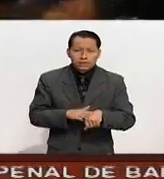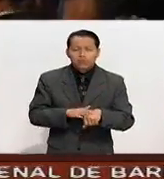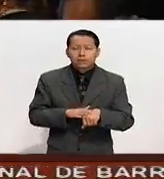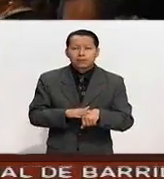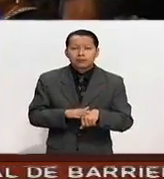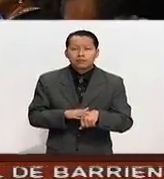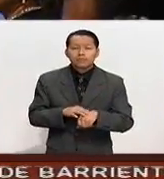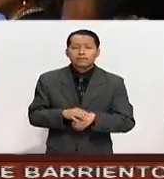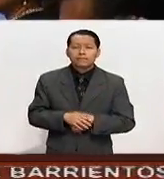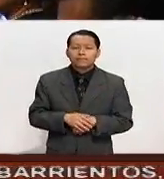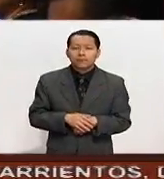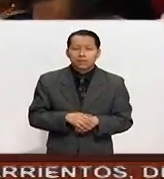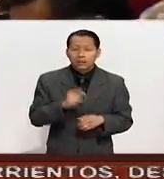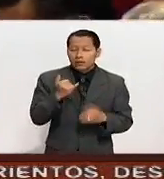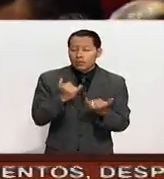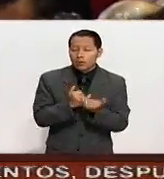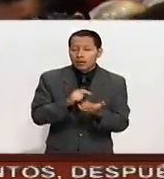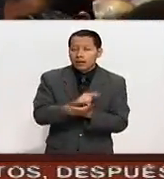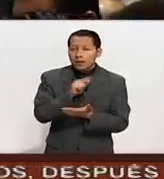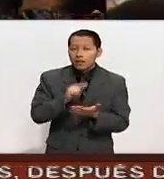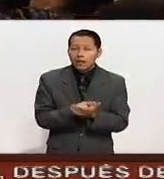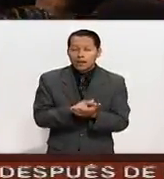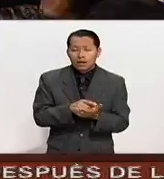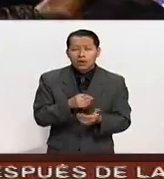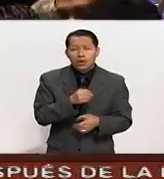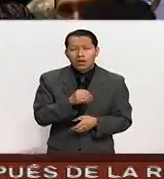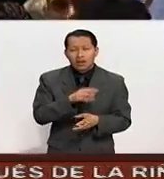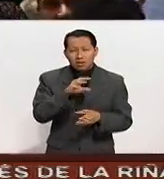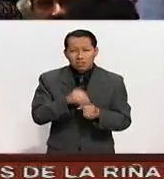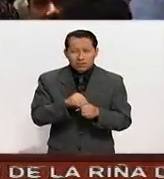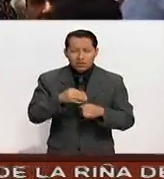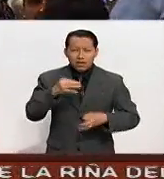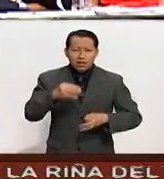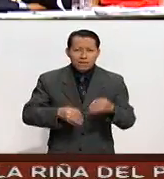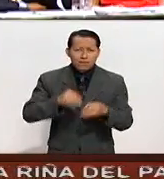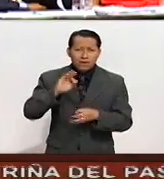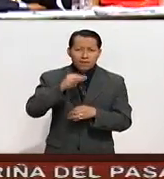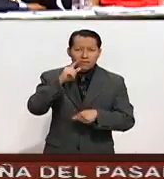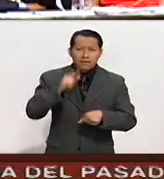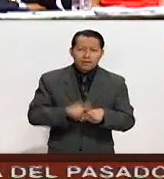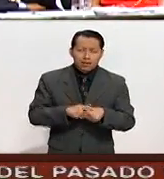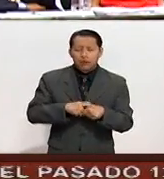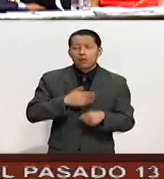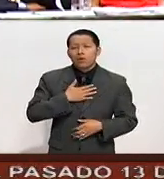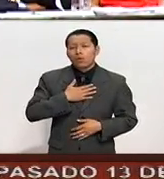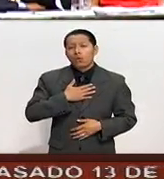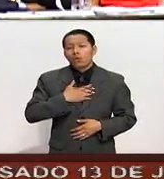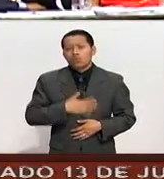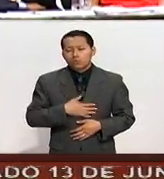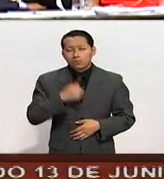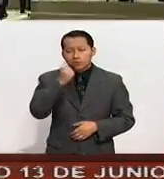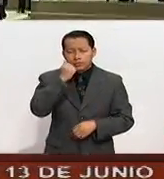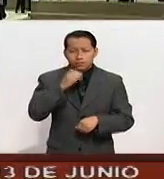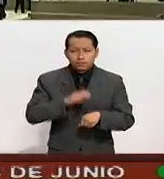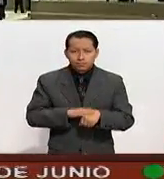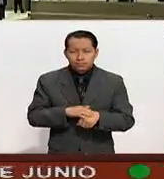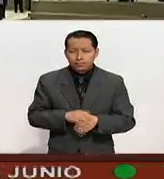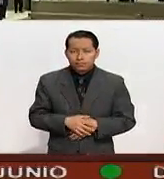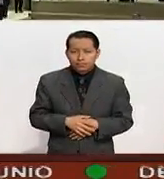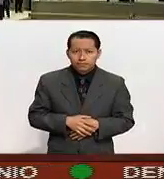Administrativas y la Ley Orgánica del Tribunal Federal de Justicia